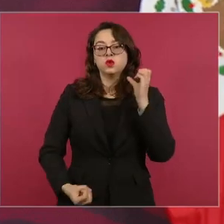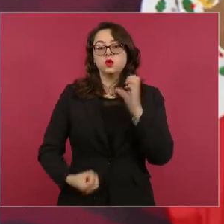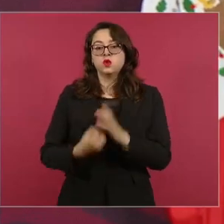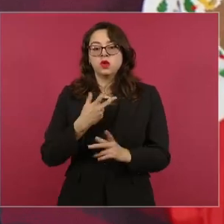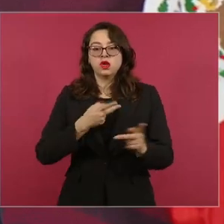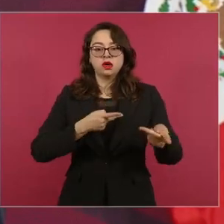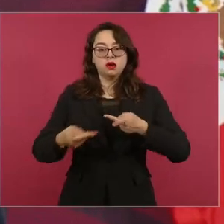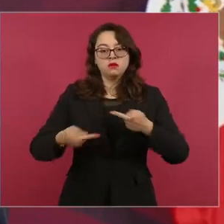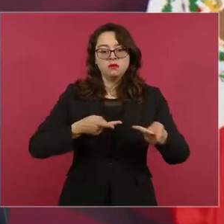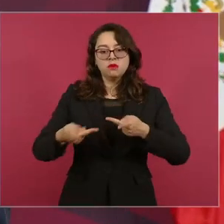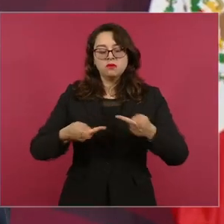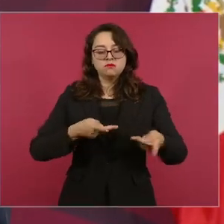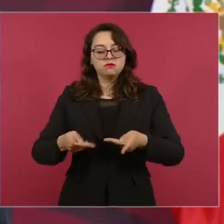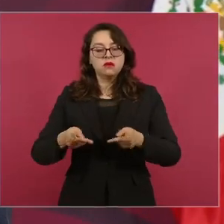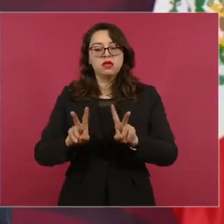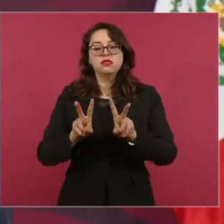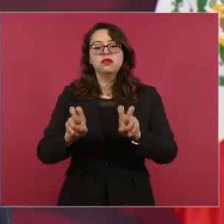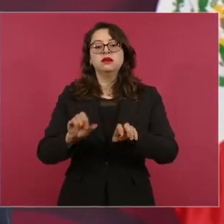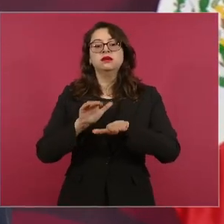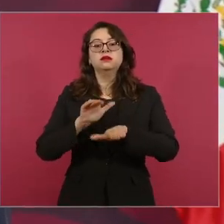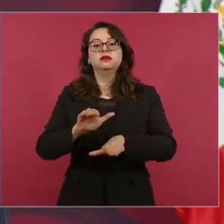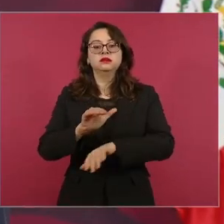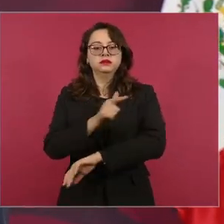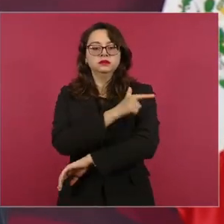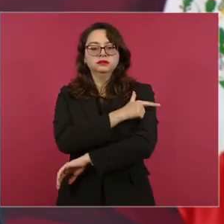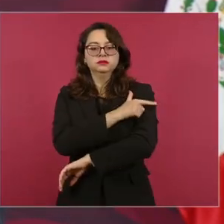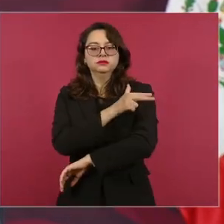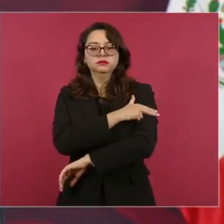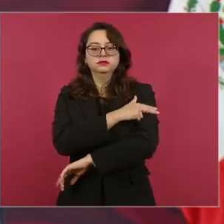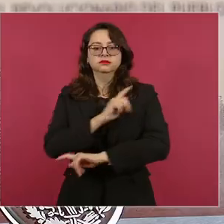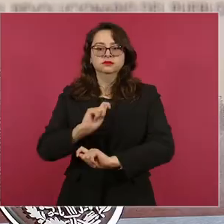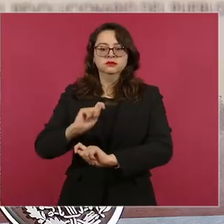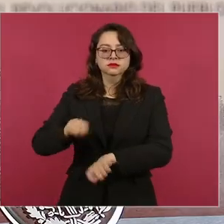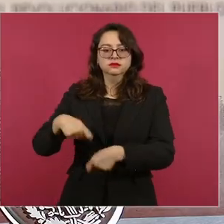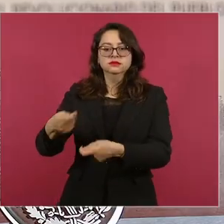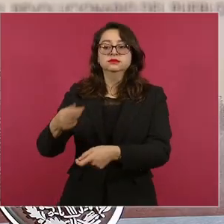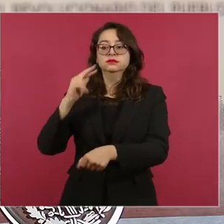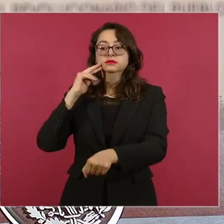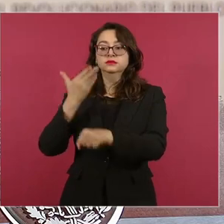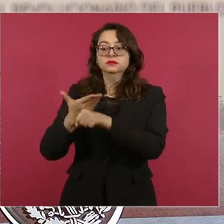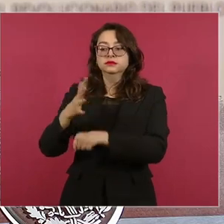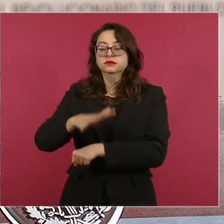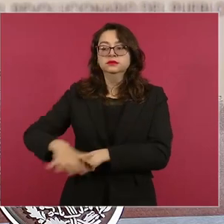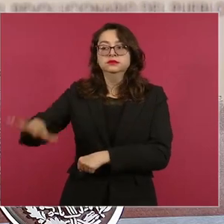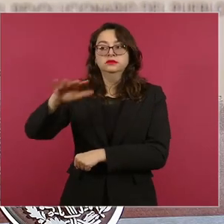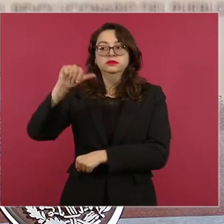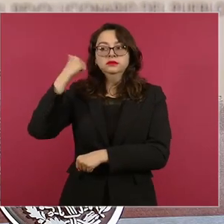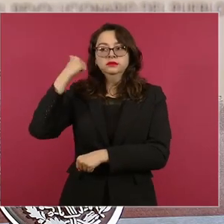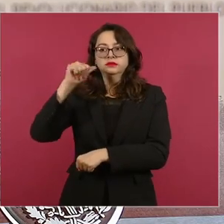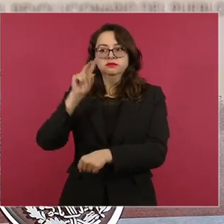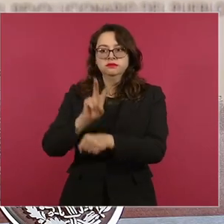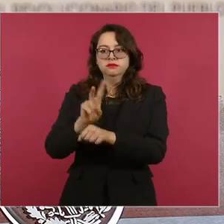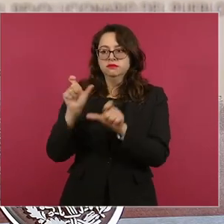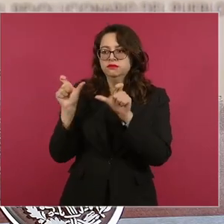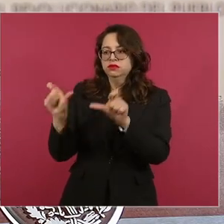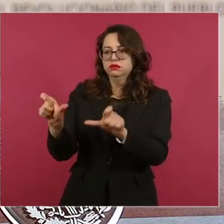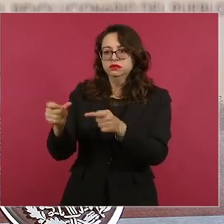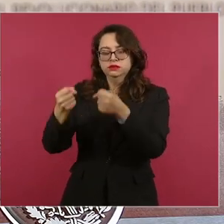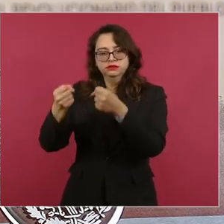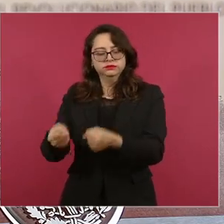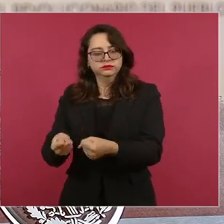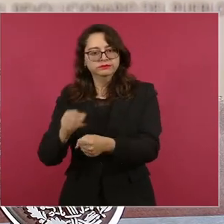seguir garantizando la seguridad en Acapulco y ya dejar